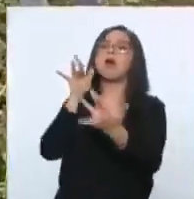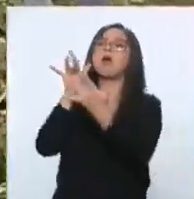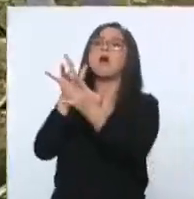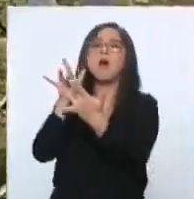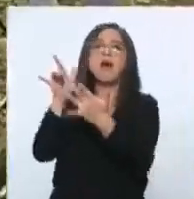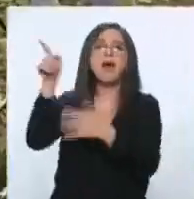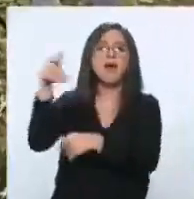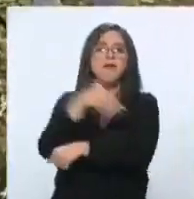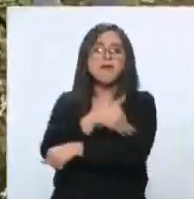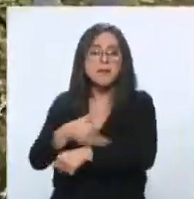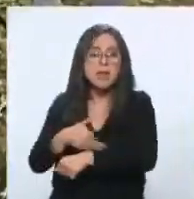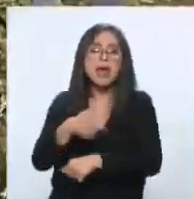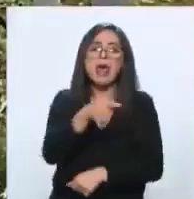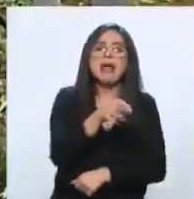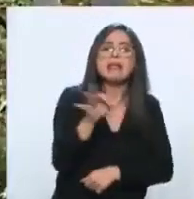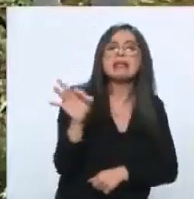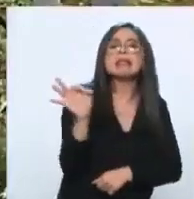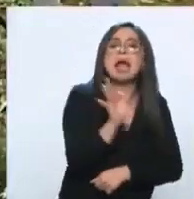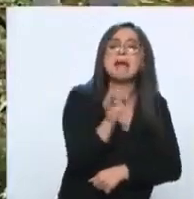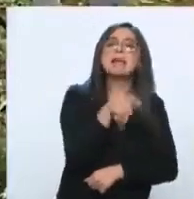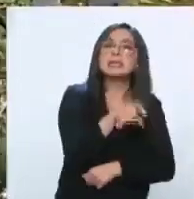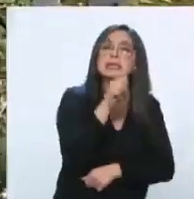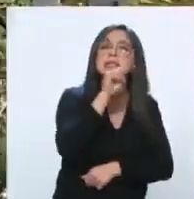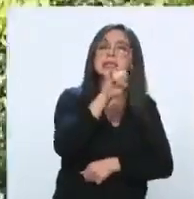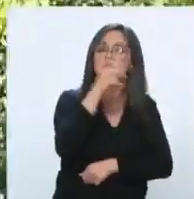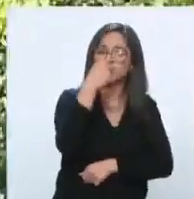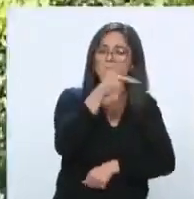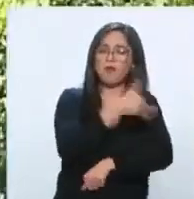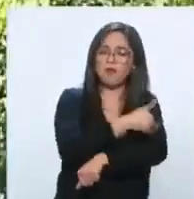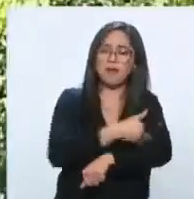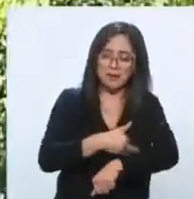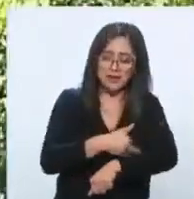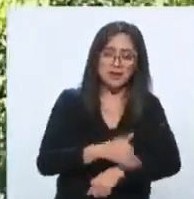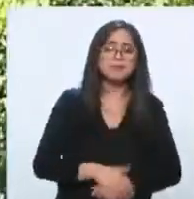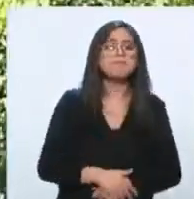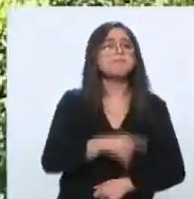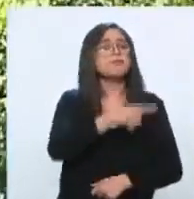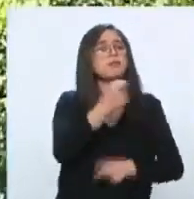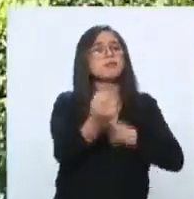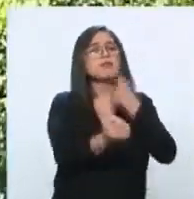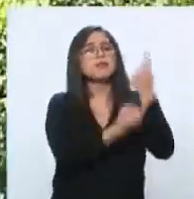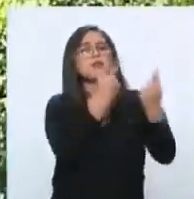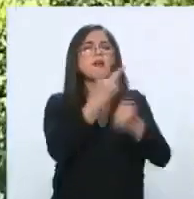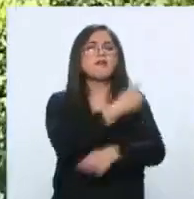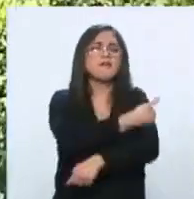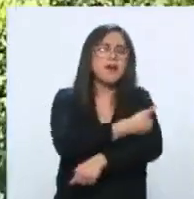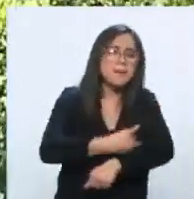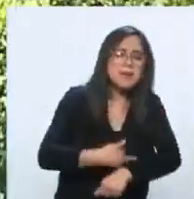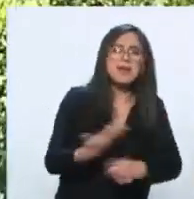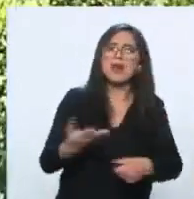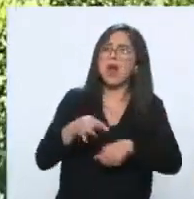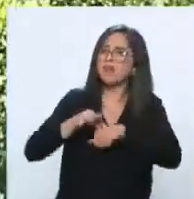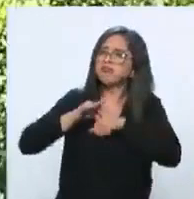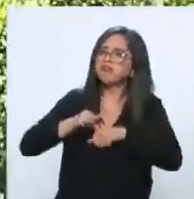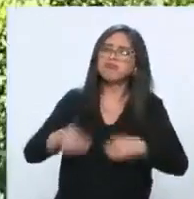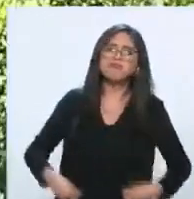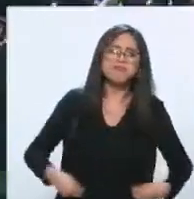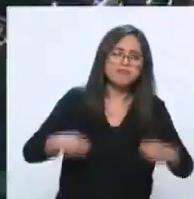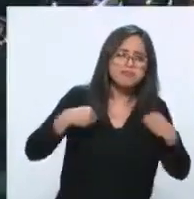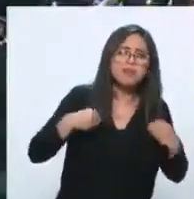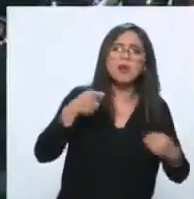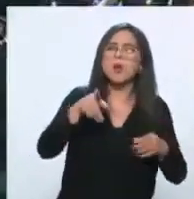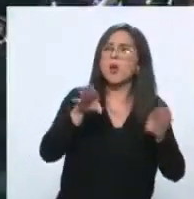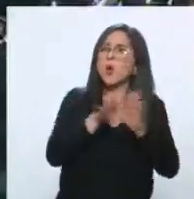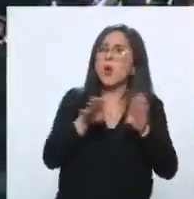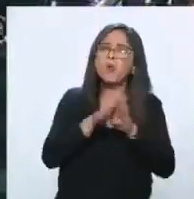Muchas familias no, insisto, con justificación por lo que han vivido y como se les ha tratado en el